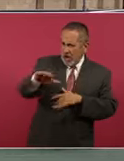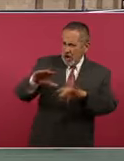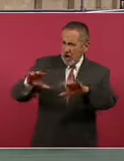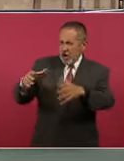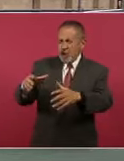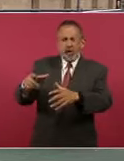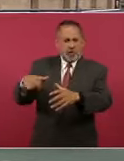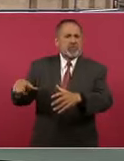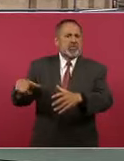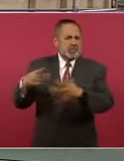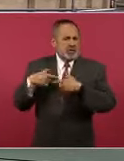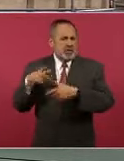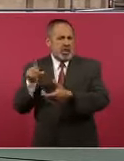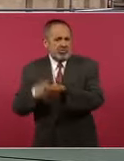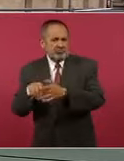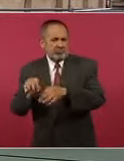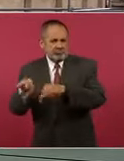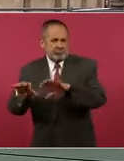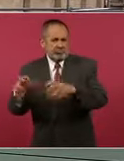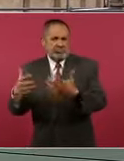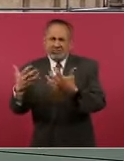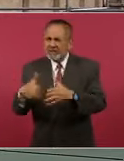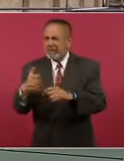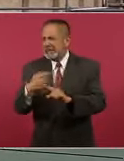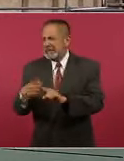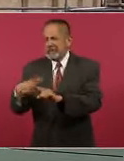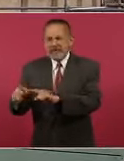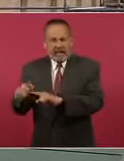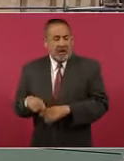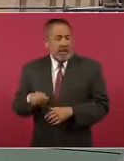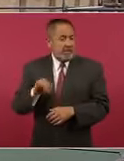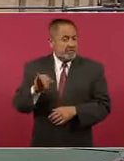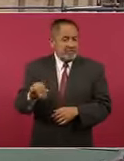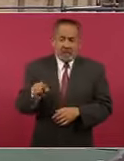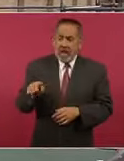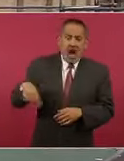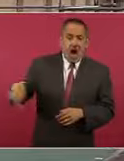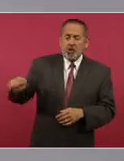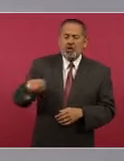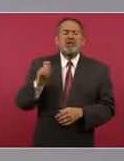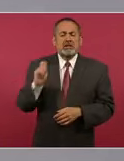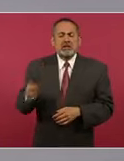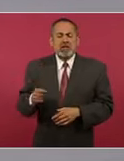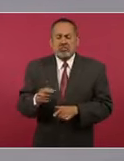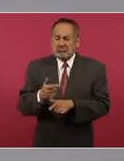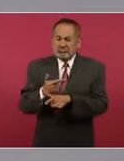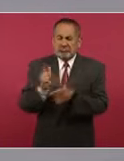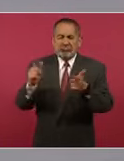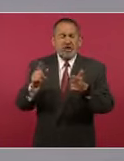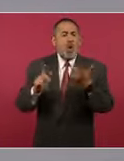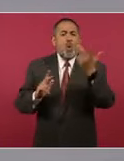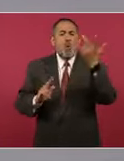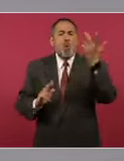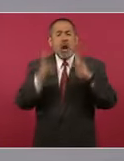Incluso se pudo ejercer con plena libertad el derecho de